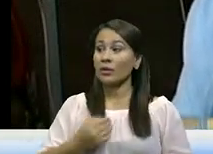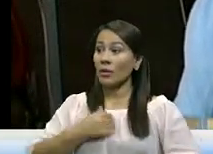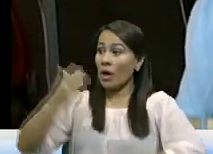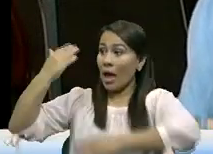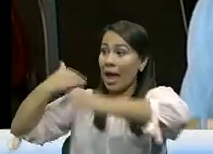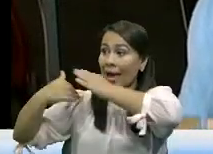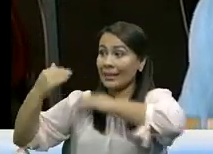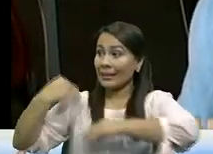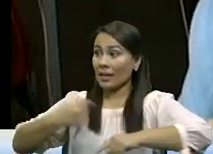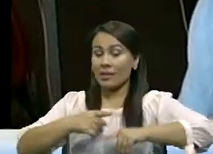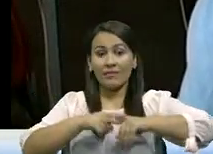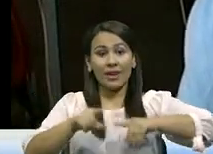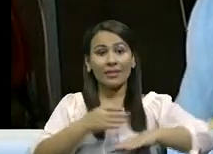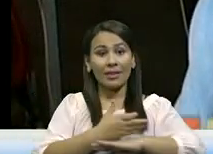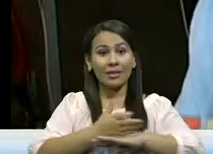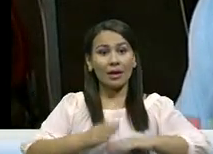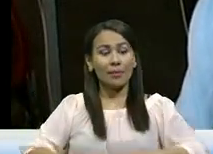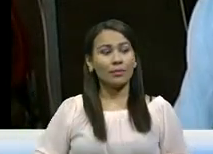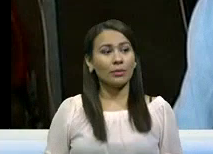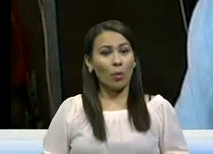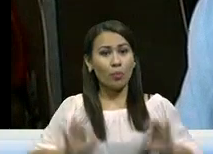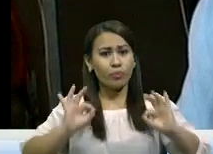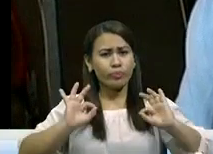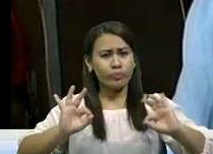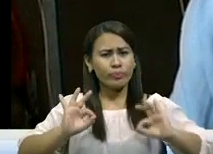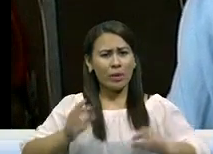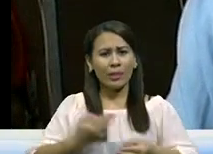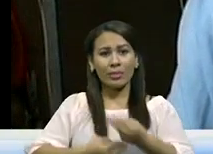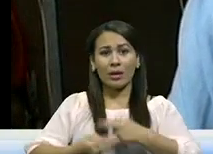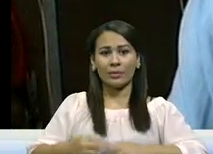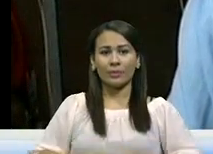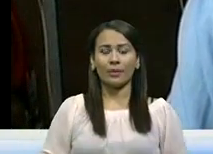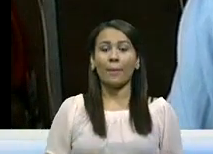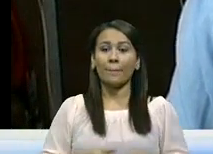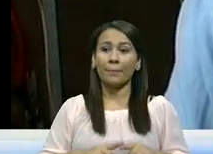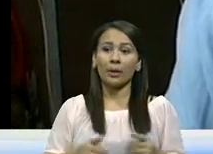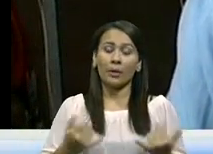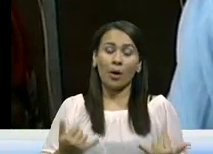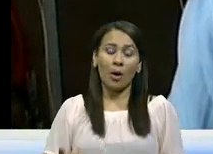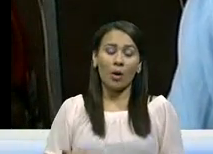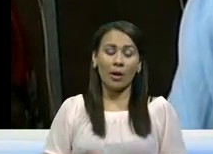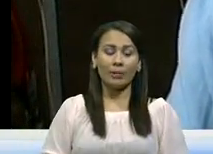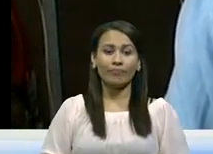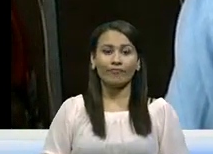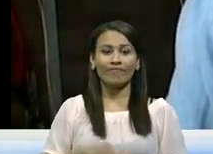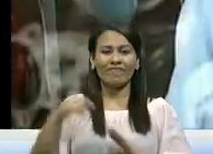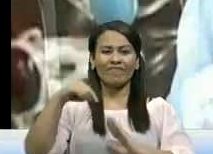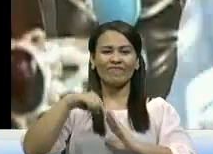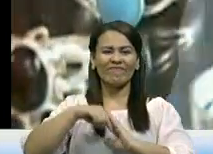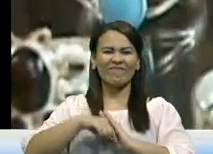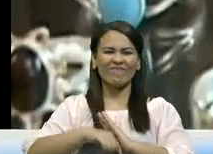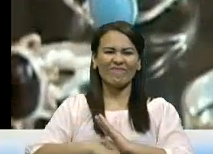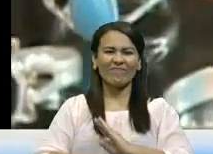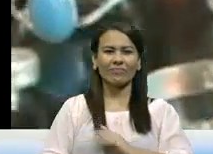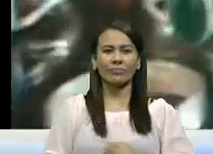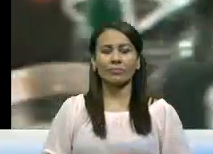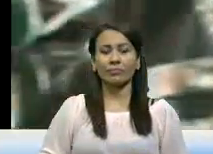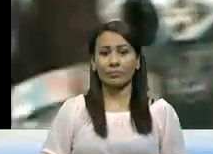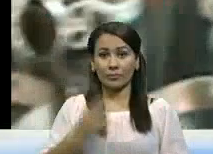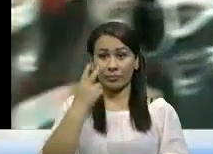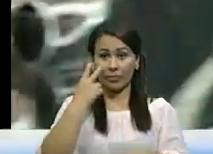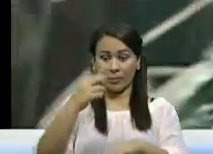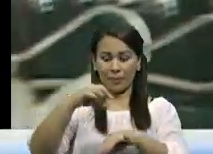eran los tiempos muy, muy buenos de la joyería, pero después fue decayendo poco a poco. Por la crisis